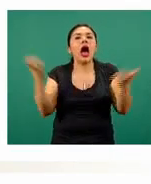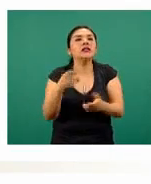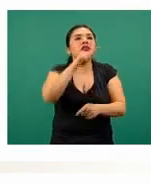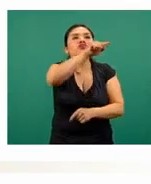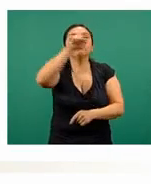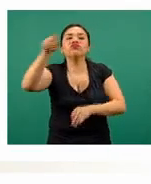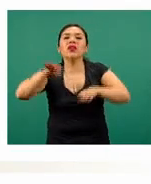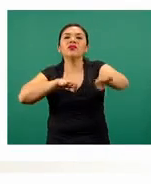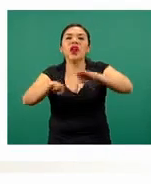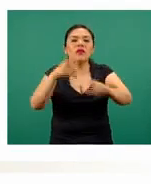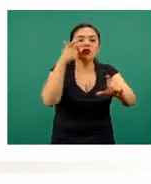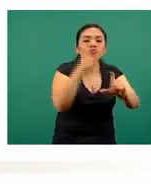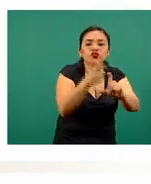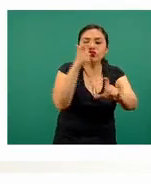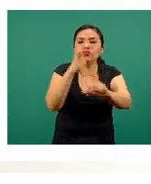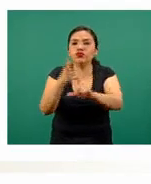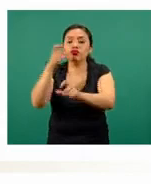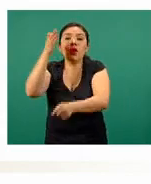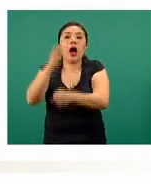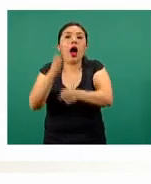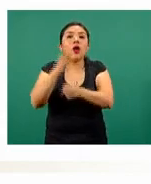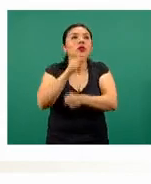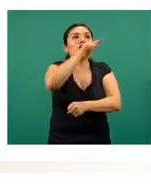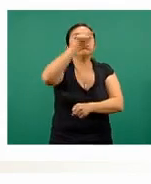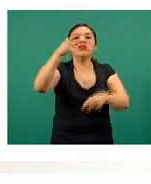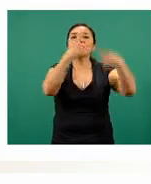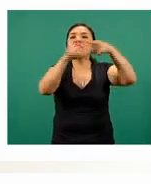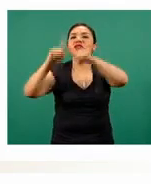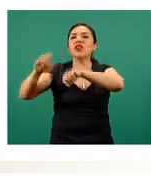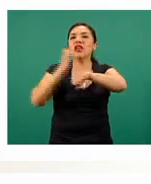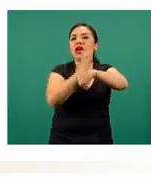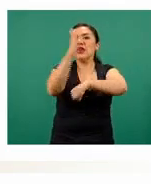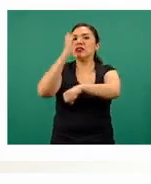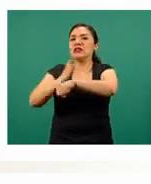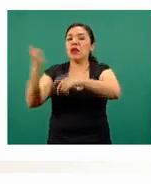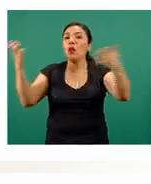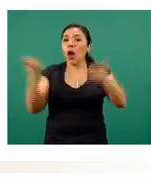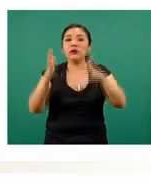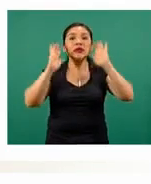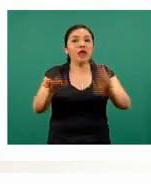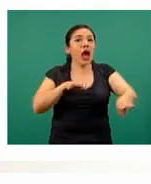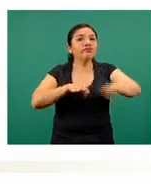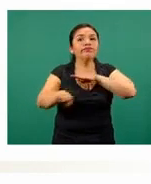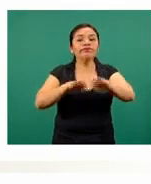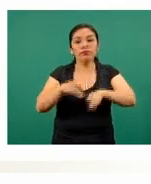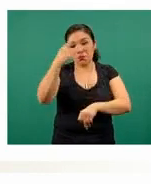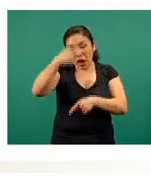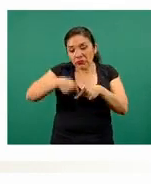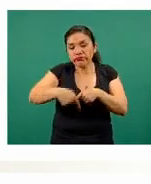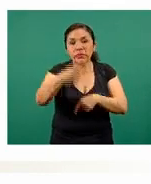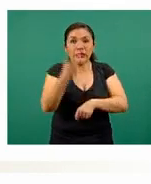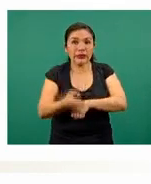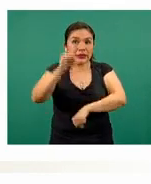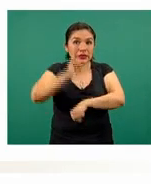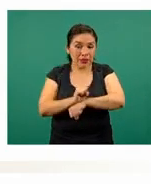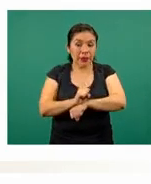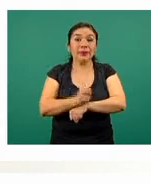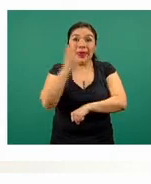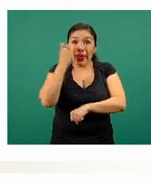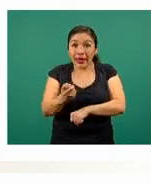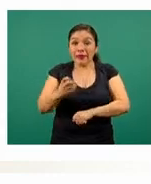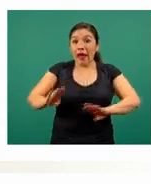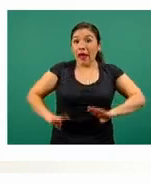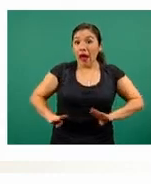aplicándose. Ya están en las entidades federativas y se estarán poniendo durante esta semana. Esta es la